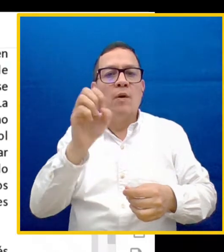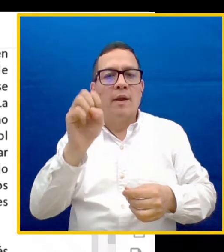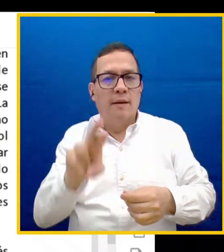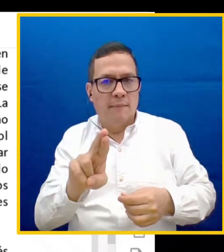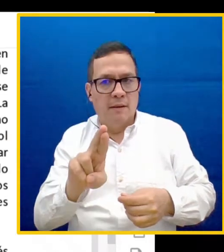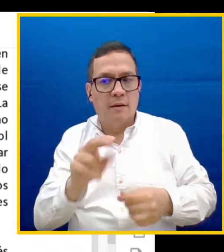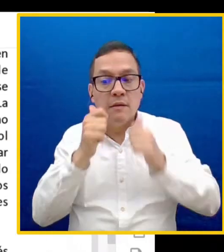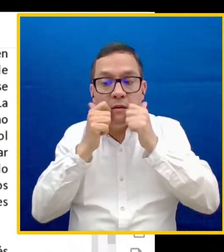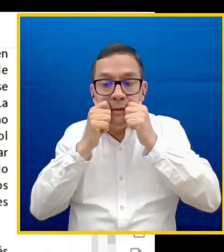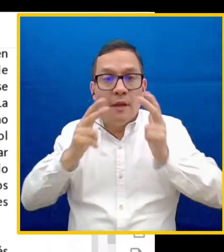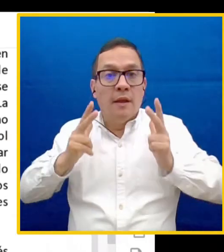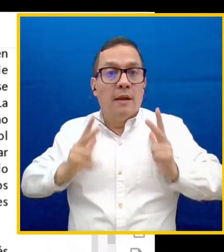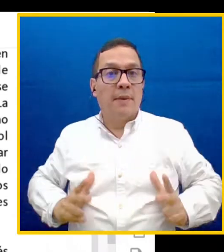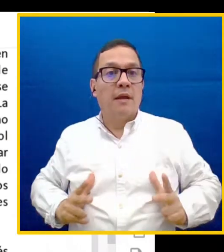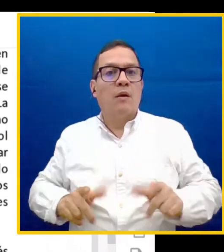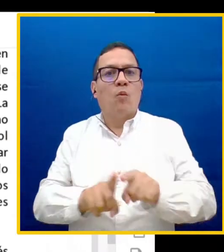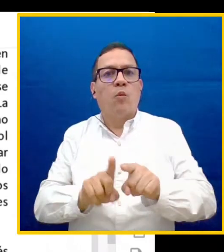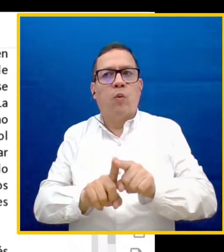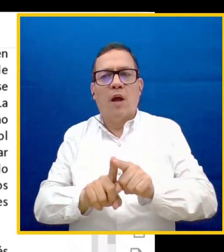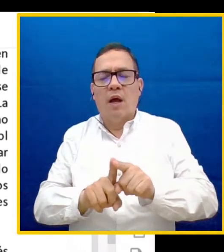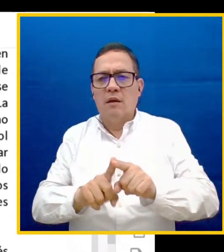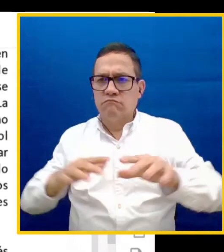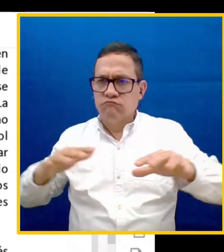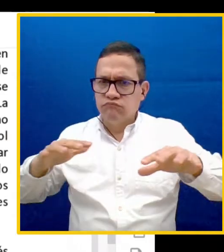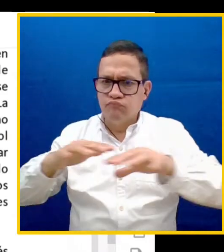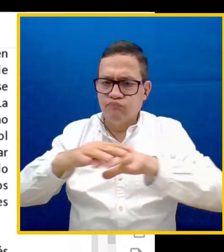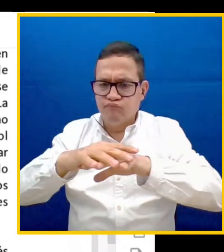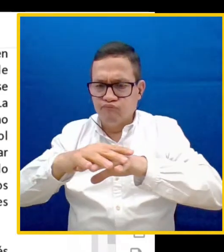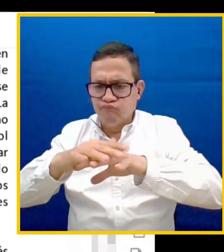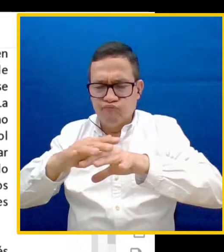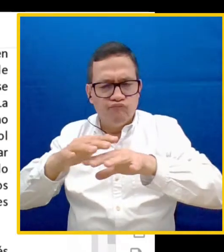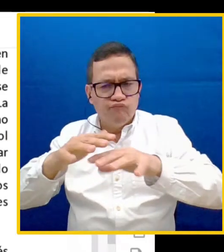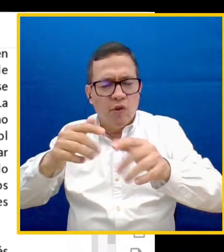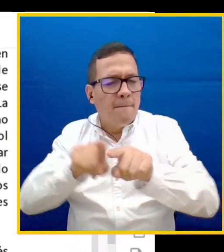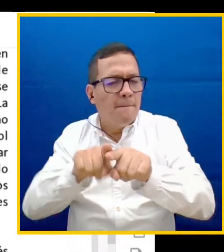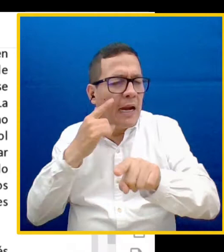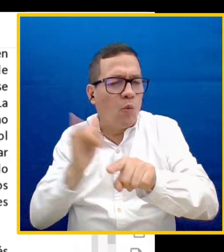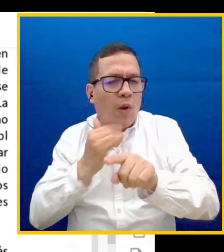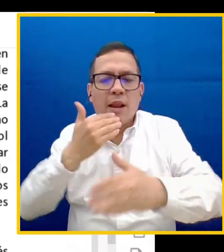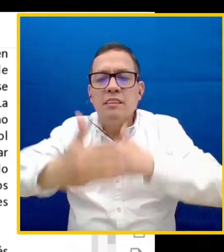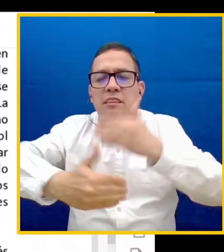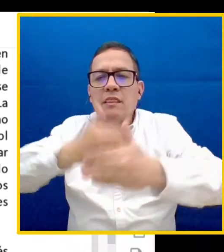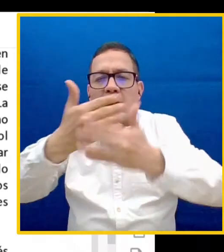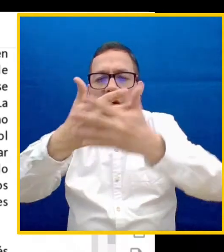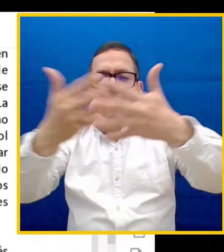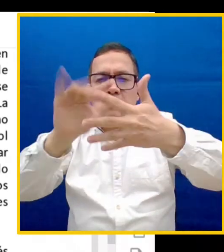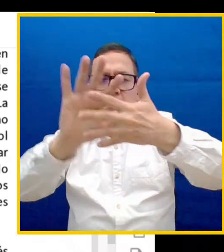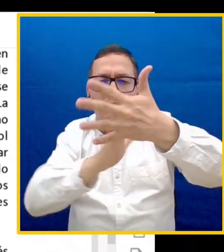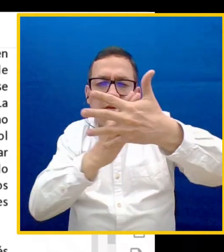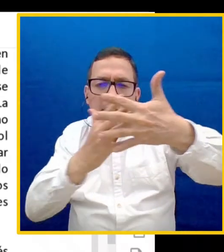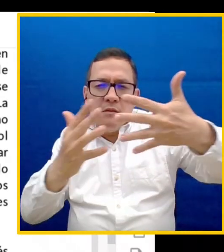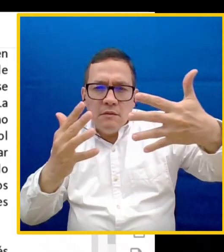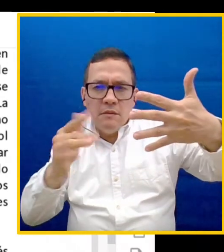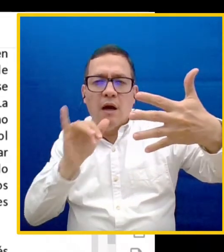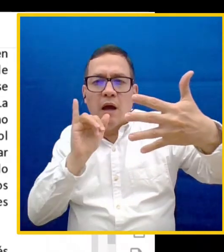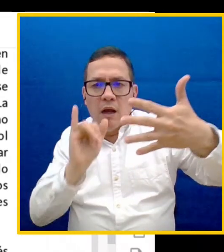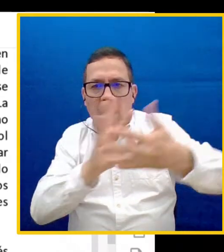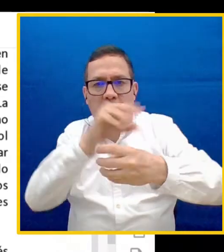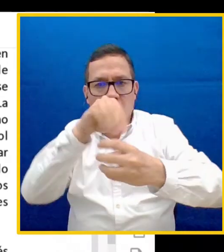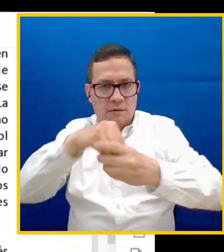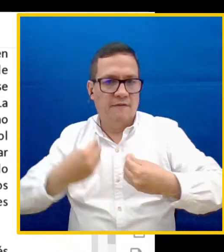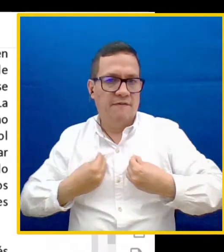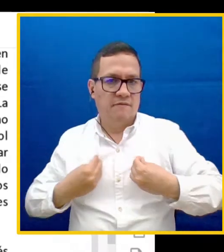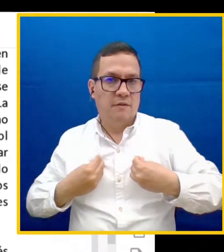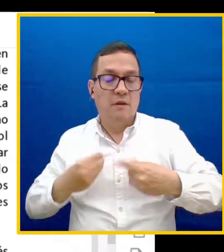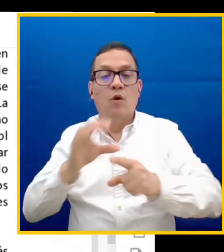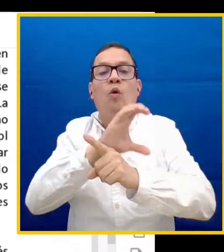de significación que él mismo ha tejido. Considero que la cultura es esa urdimbre y que el